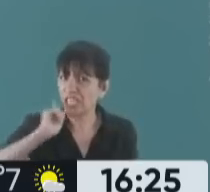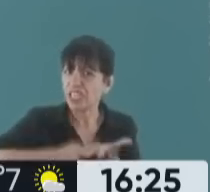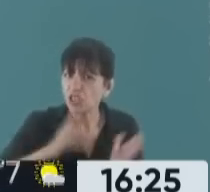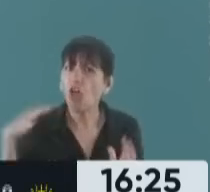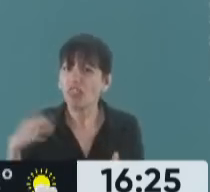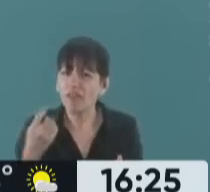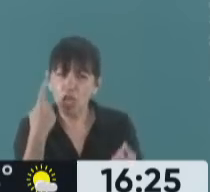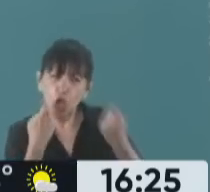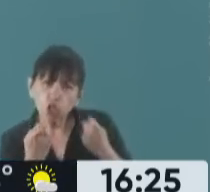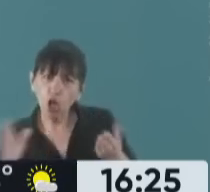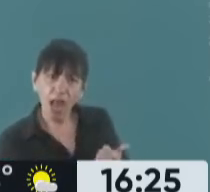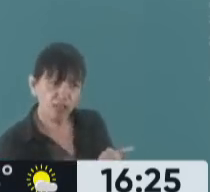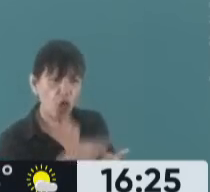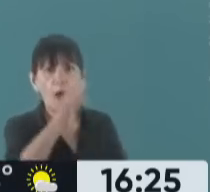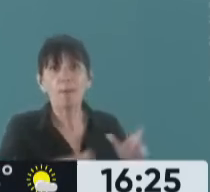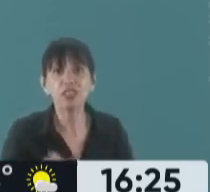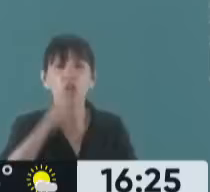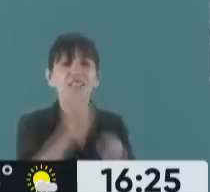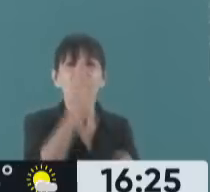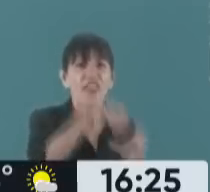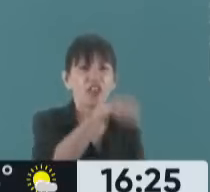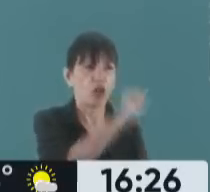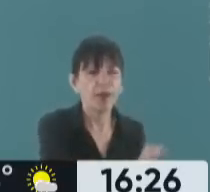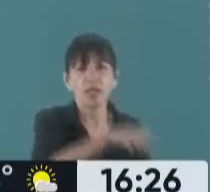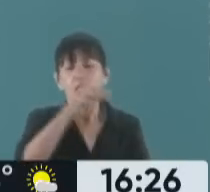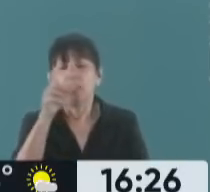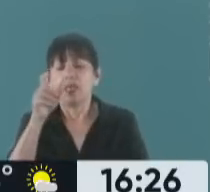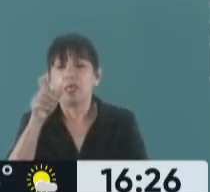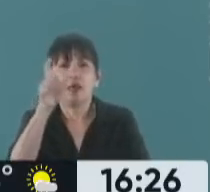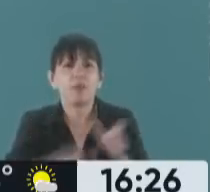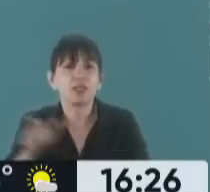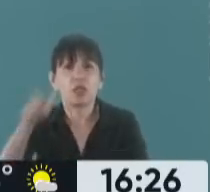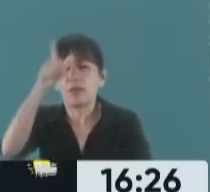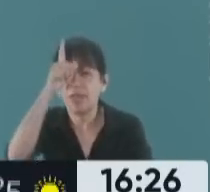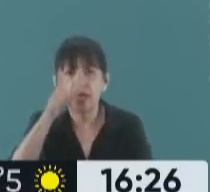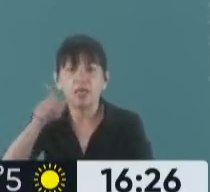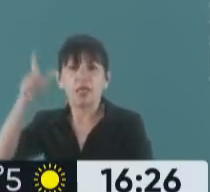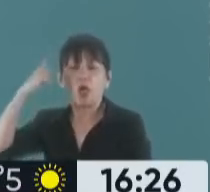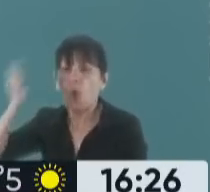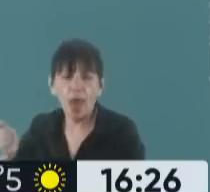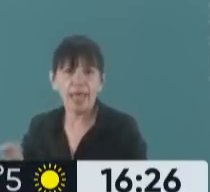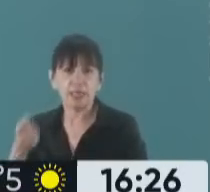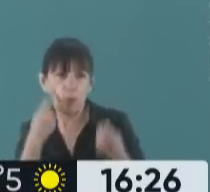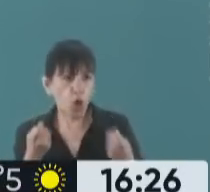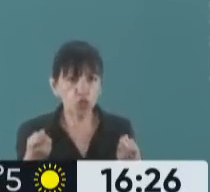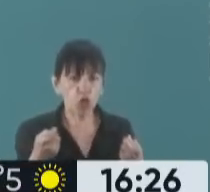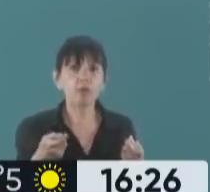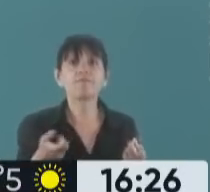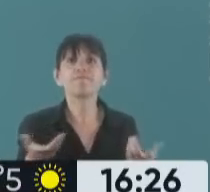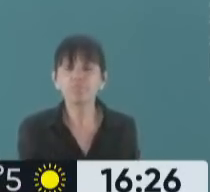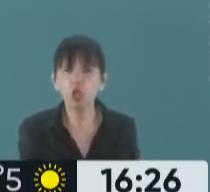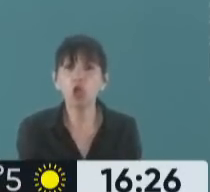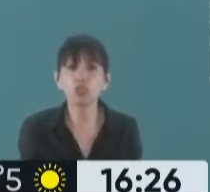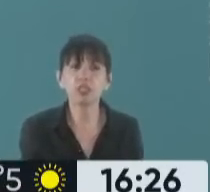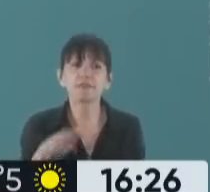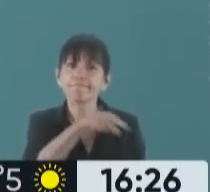tener controlados a todos los guardiacárceles, a toda la policía, a todos los jueces y en muchos casos ellos han establecido por afuera del Estado una